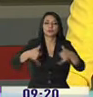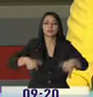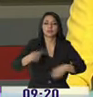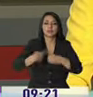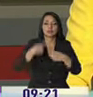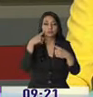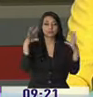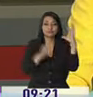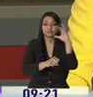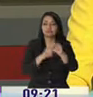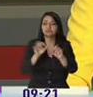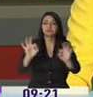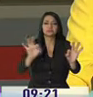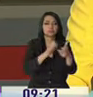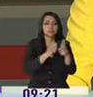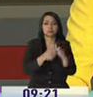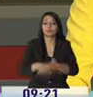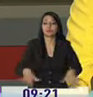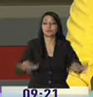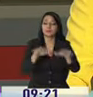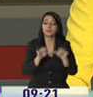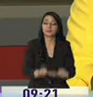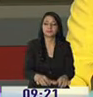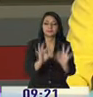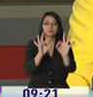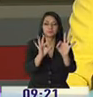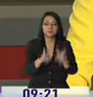que no existía irregularidades en los precios.